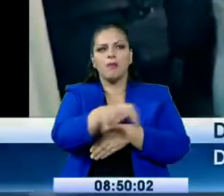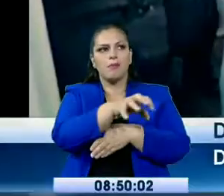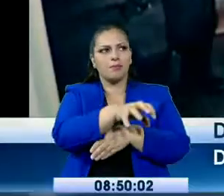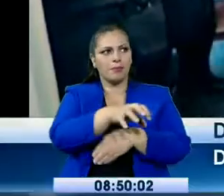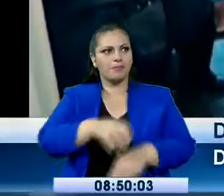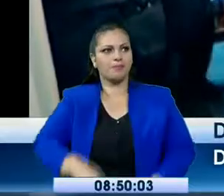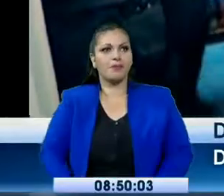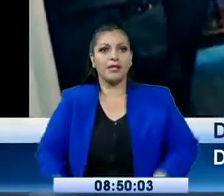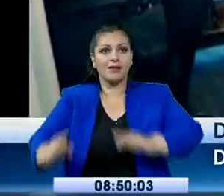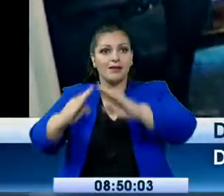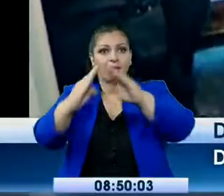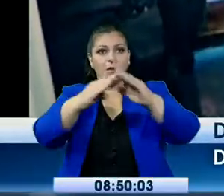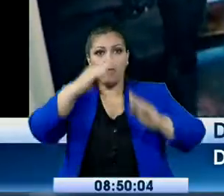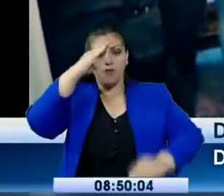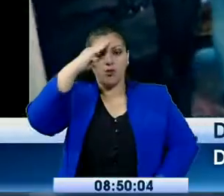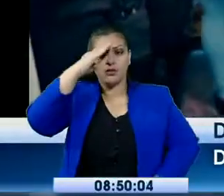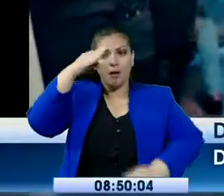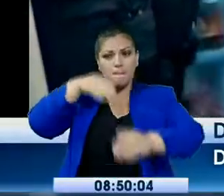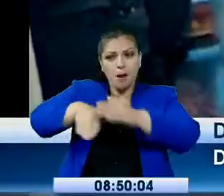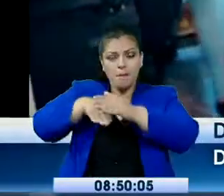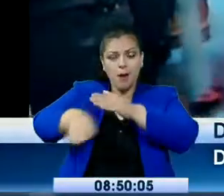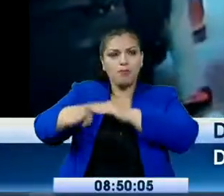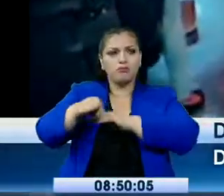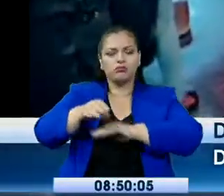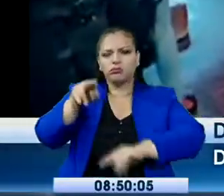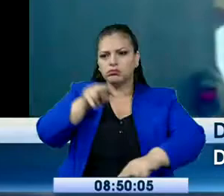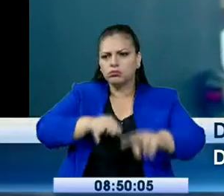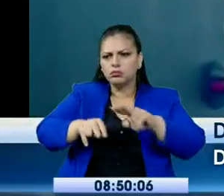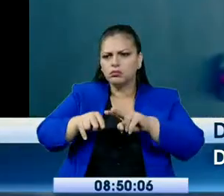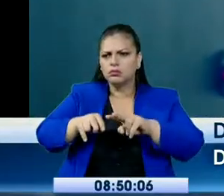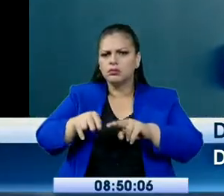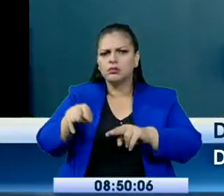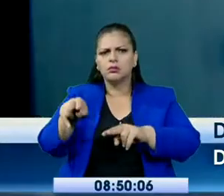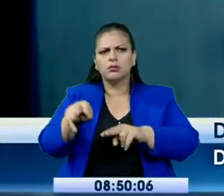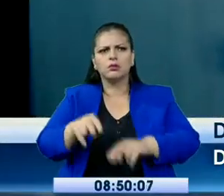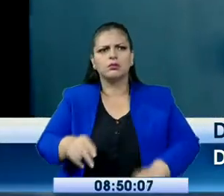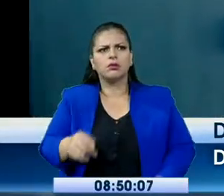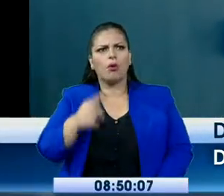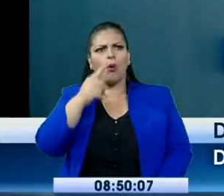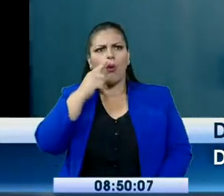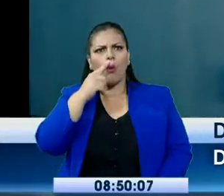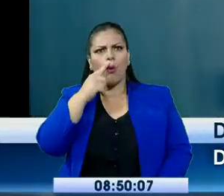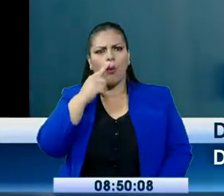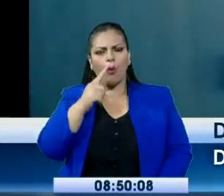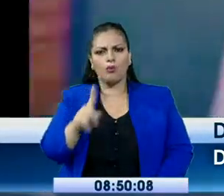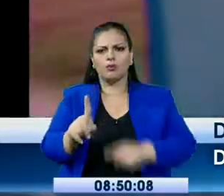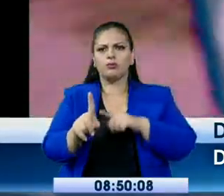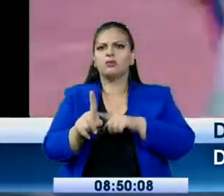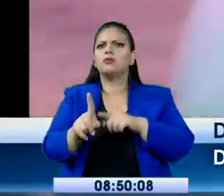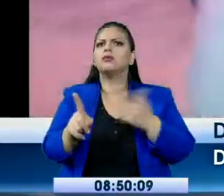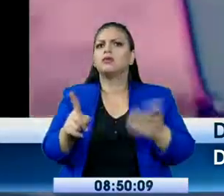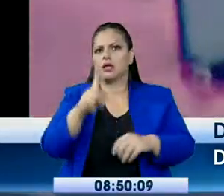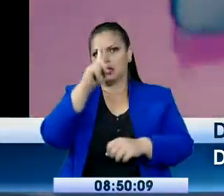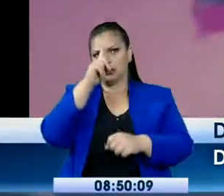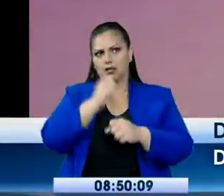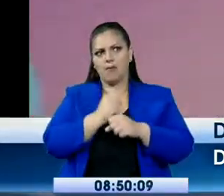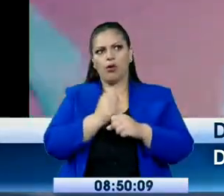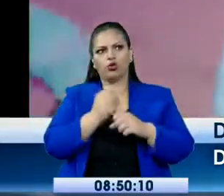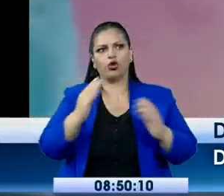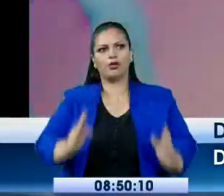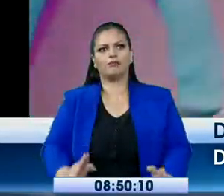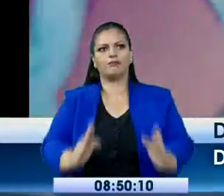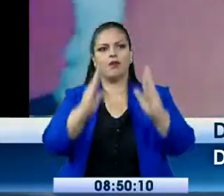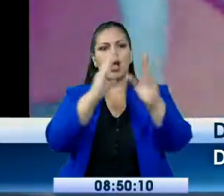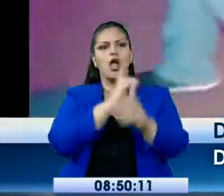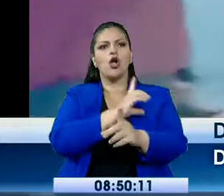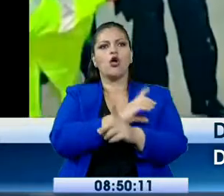Guayaquil del Consejo Nacional de Discapacidades, CONADIS, como también de un supuesto exfuncionario de aquella entidad y un presunto médico del Ministerio